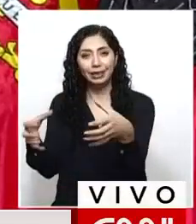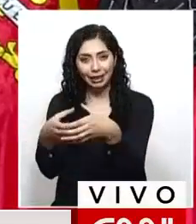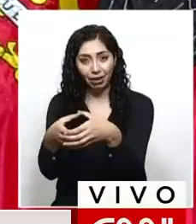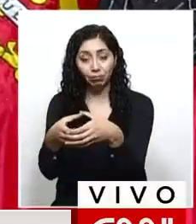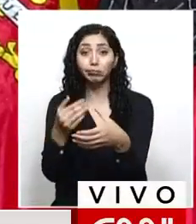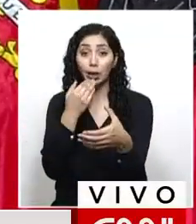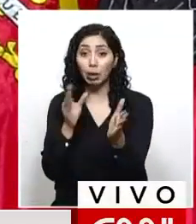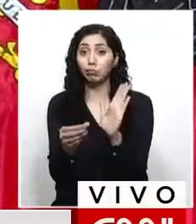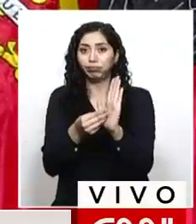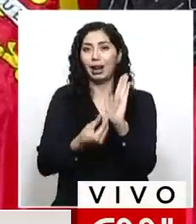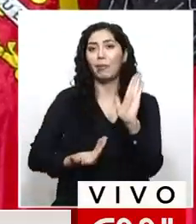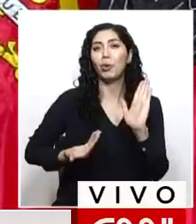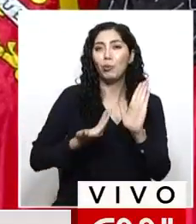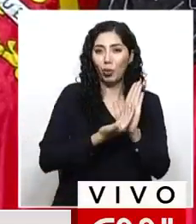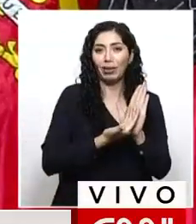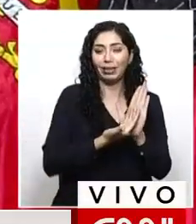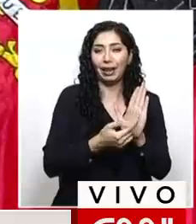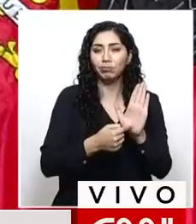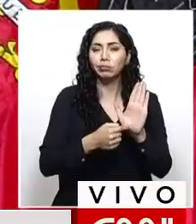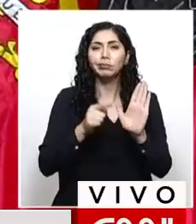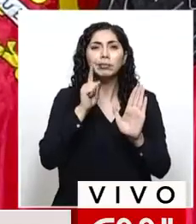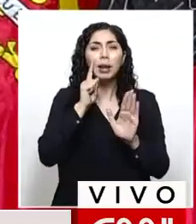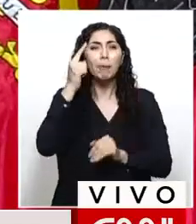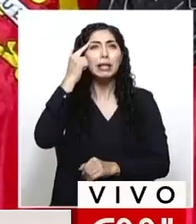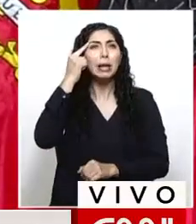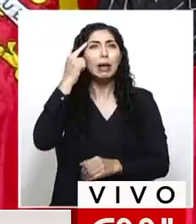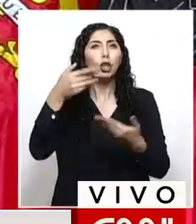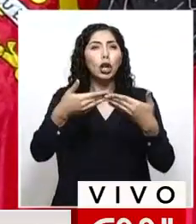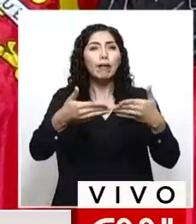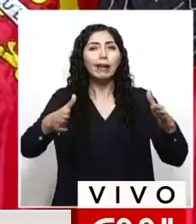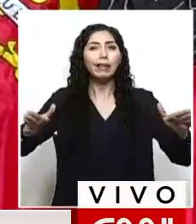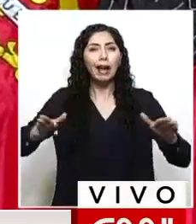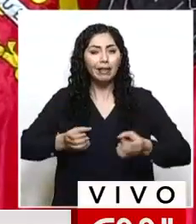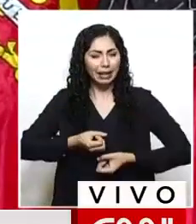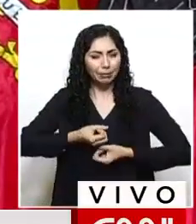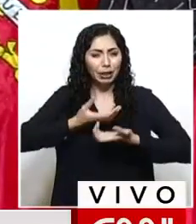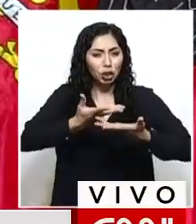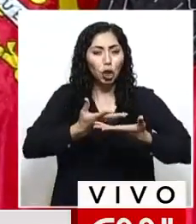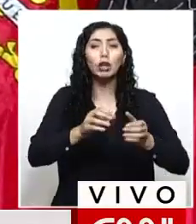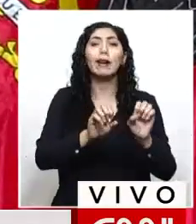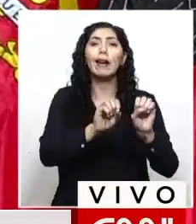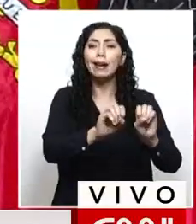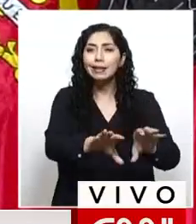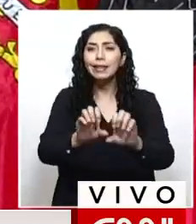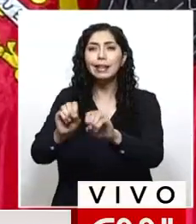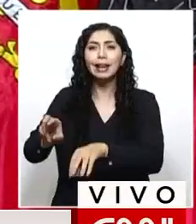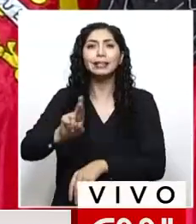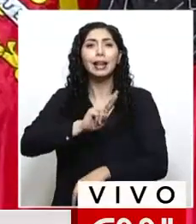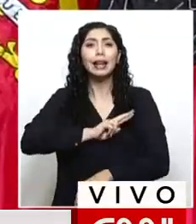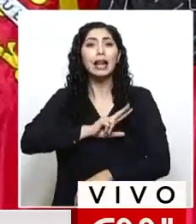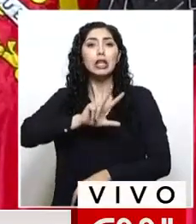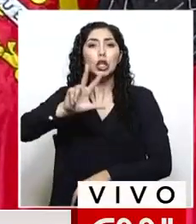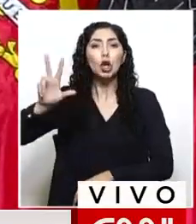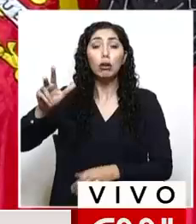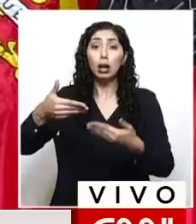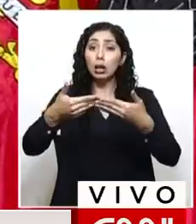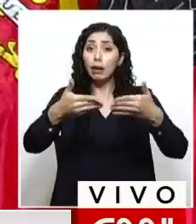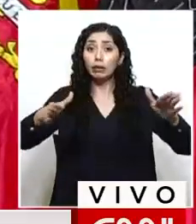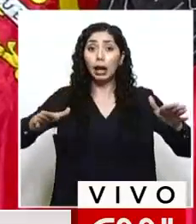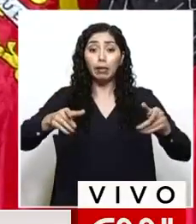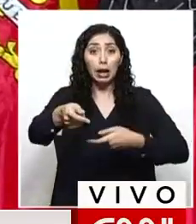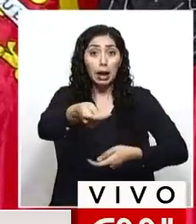que consagra la libertad de pensamiento, expresión, enseñanza, religión, libertad de emprender y